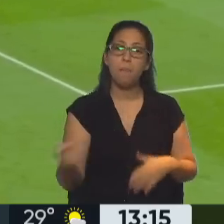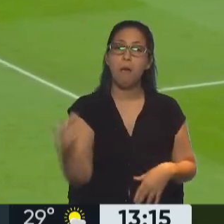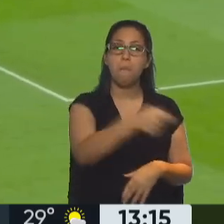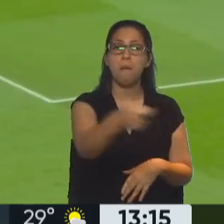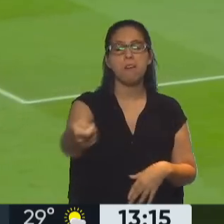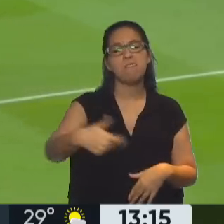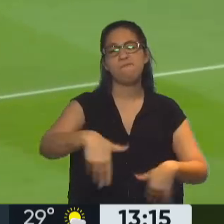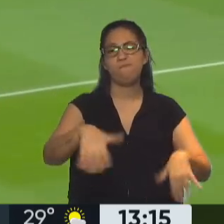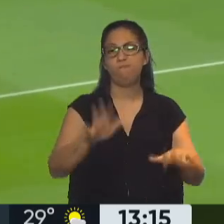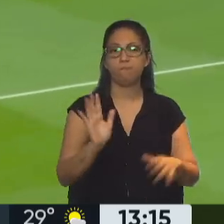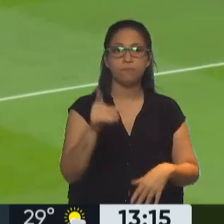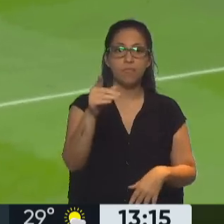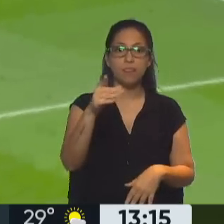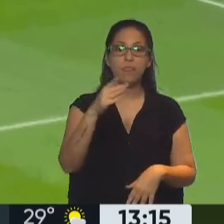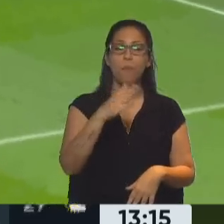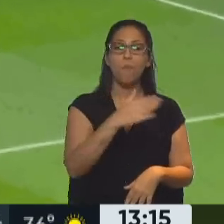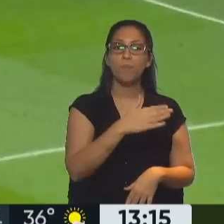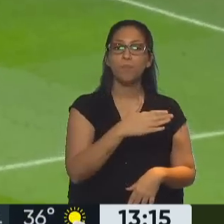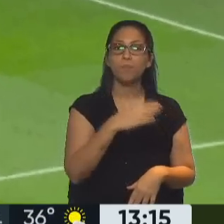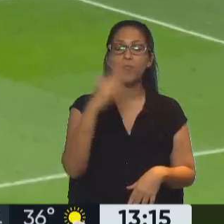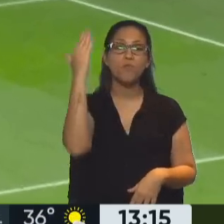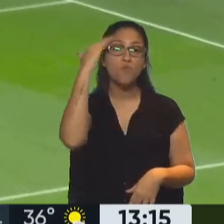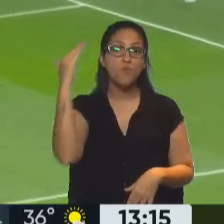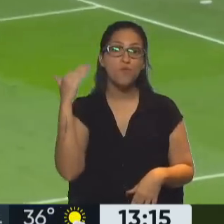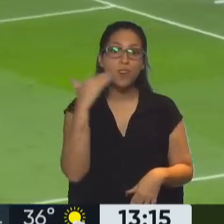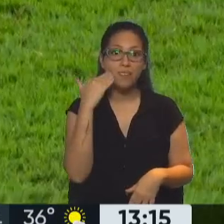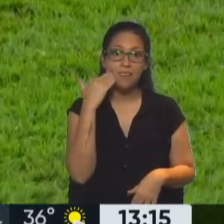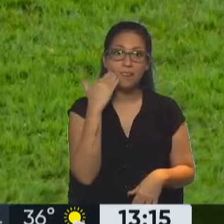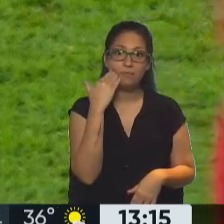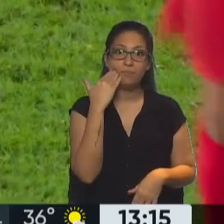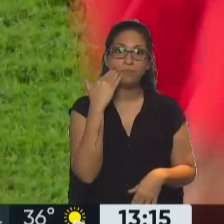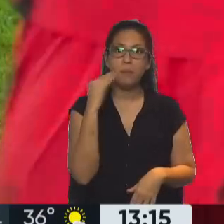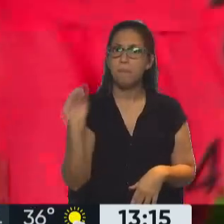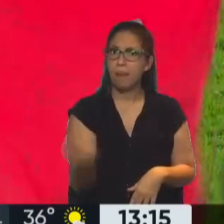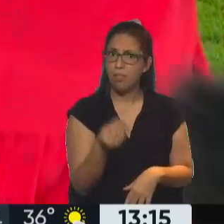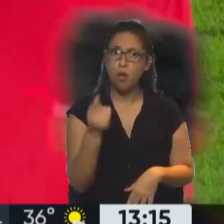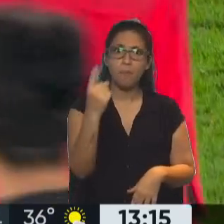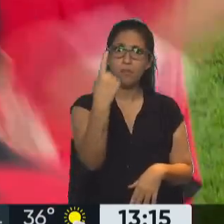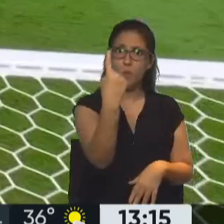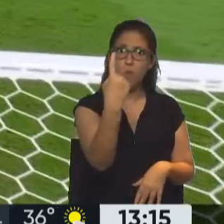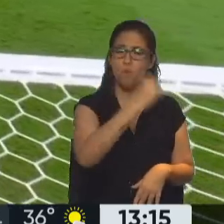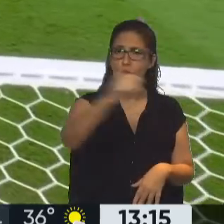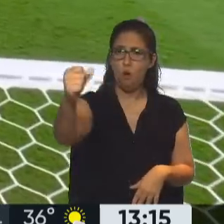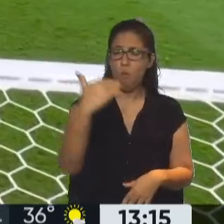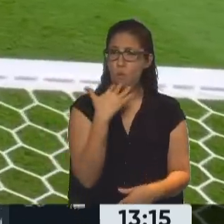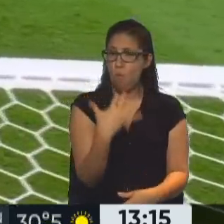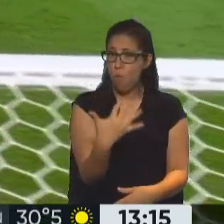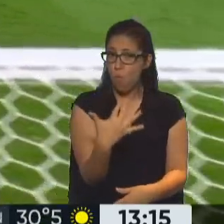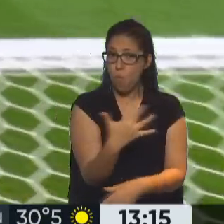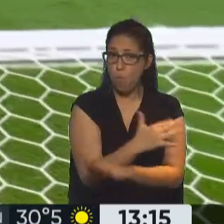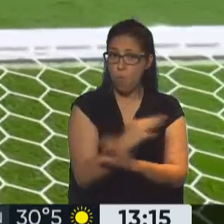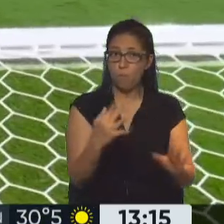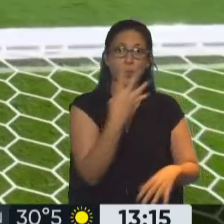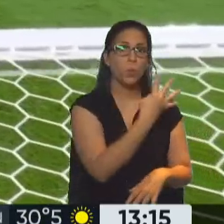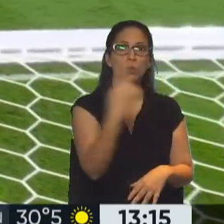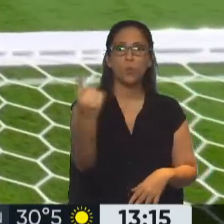Claro. Bueno, aquí de Corea, que perdió 4-1, pero mirá el 1 de Corea. El de Park Seung-ho. Terminó siendo 4-1